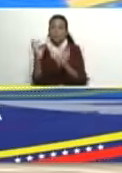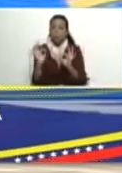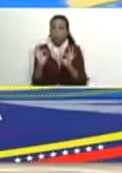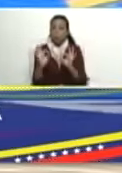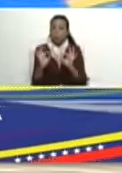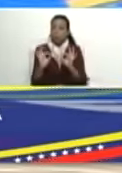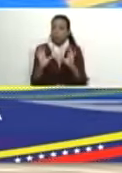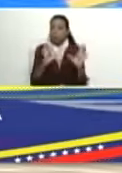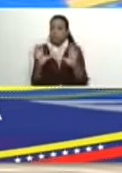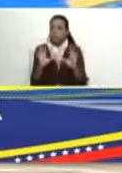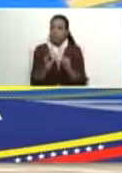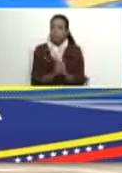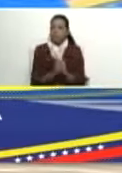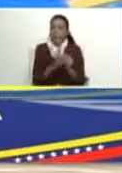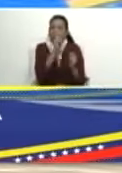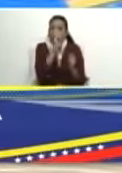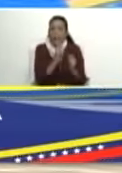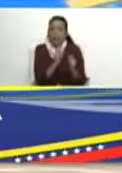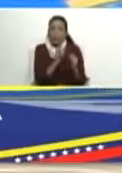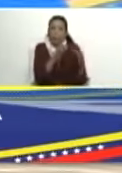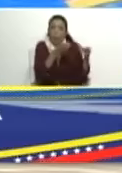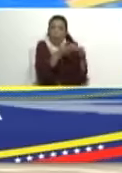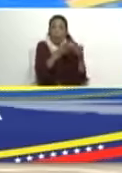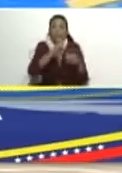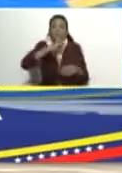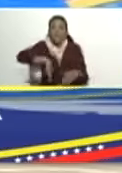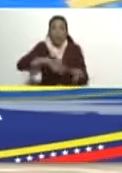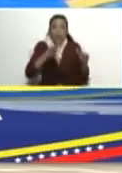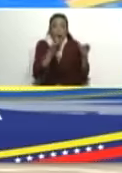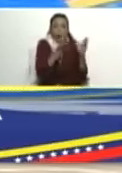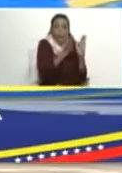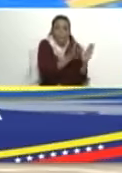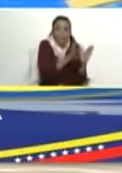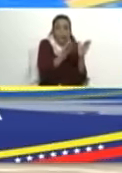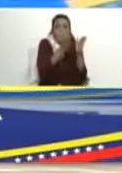Pudiéramos decir que abarca varios momentos.